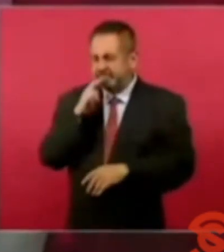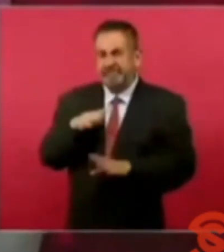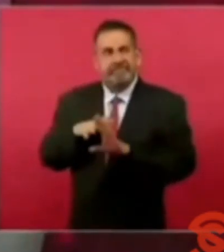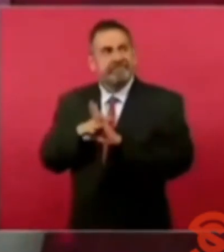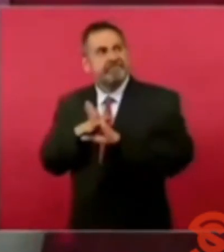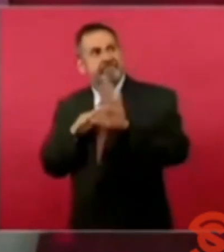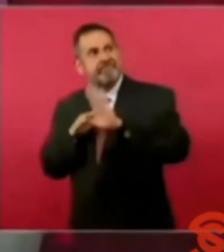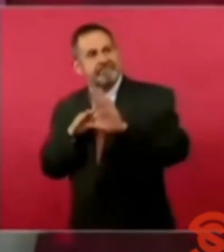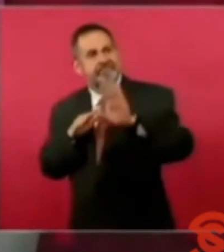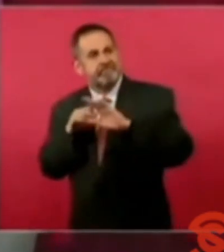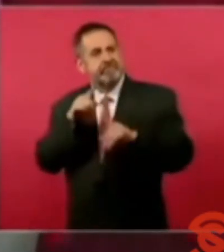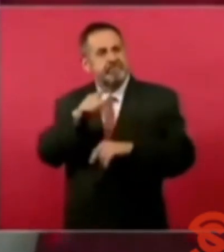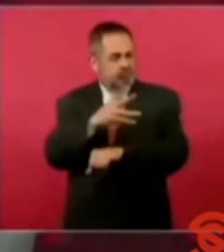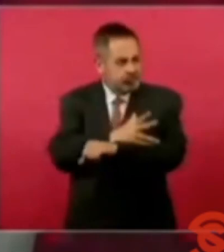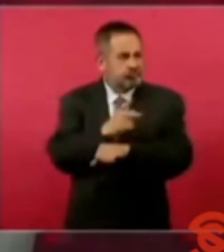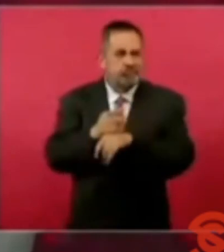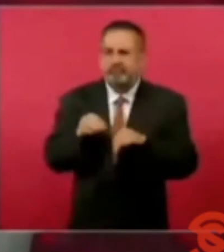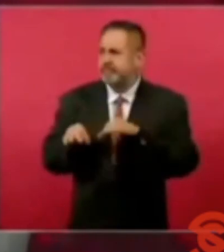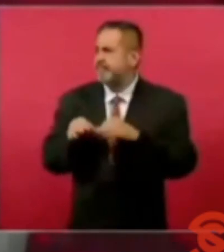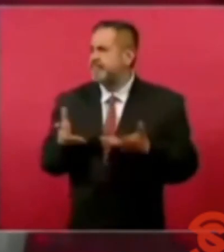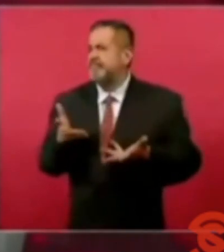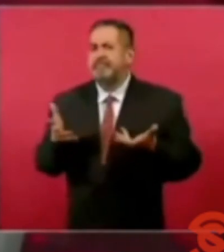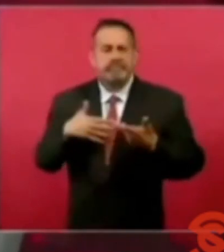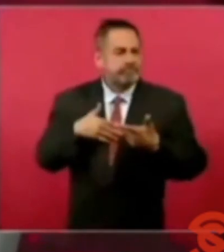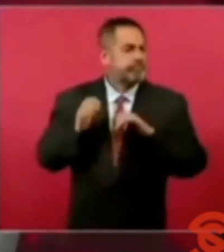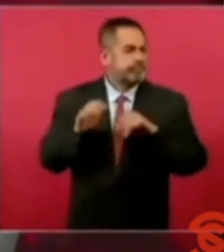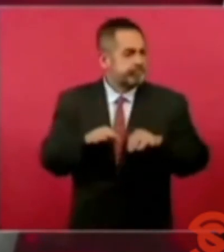trabajar honradamente, a buscarse la vida.